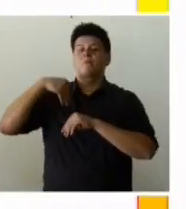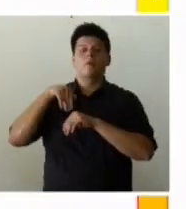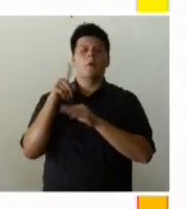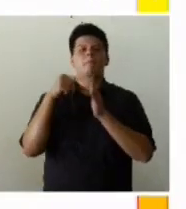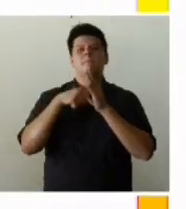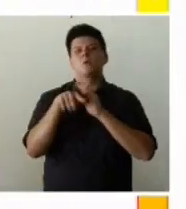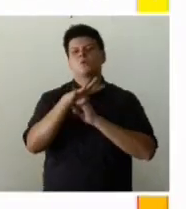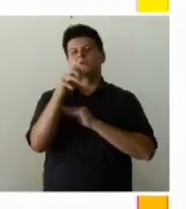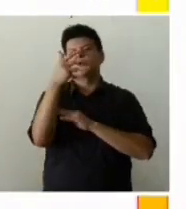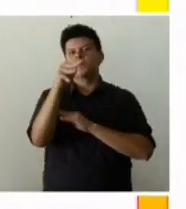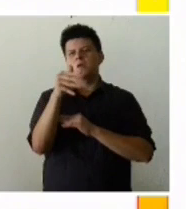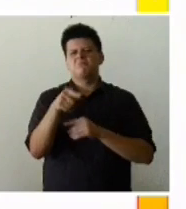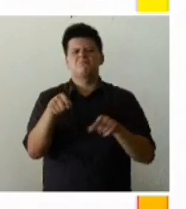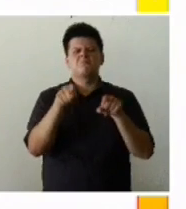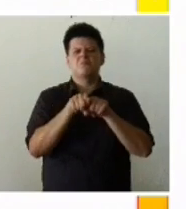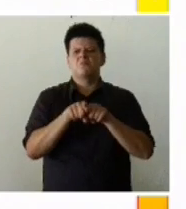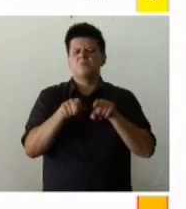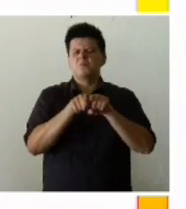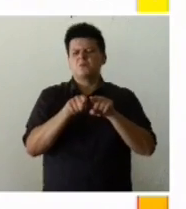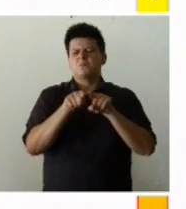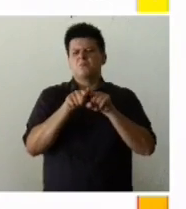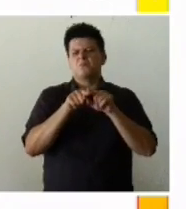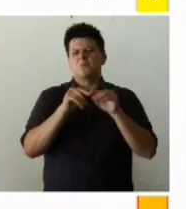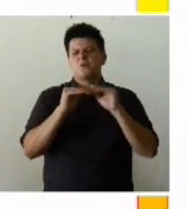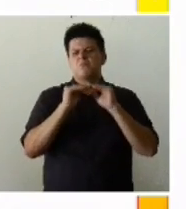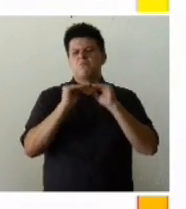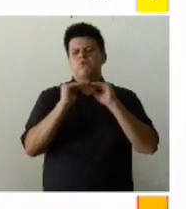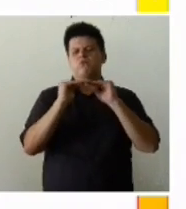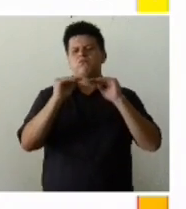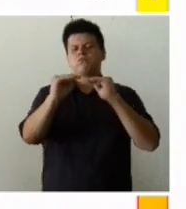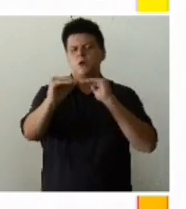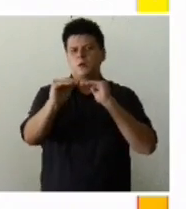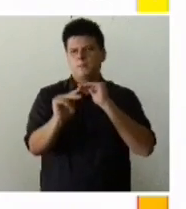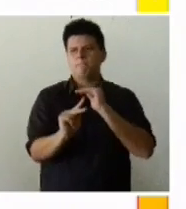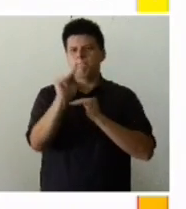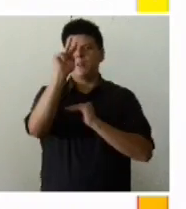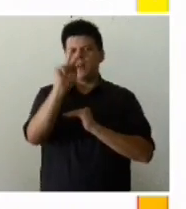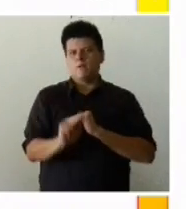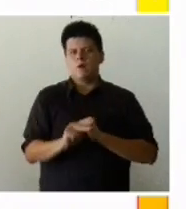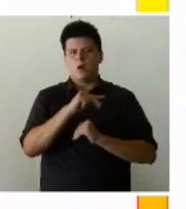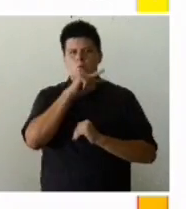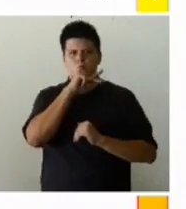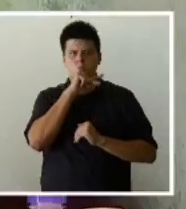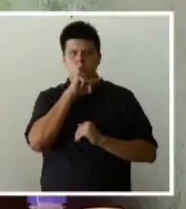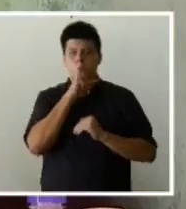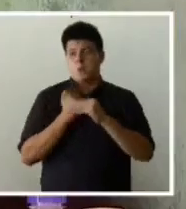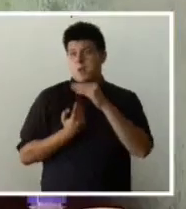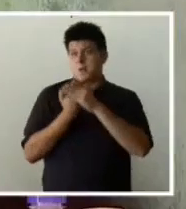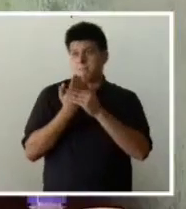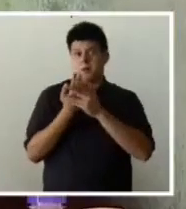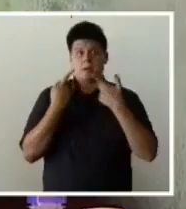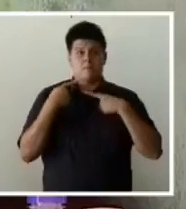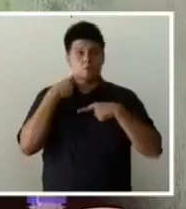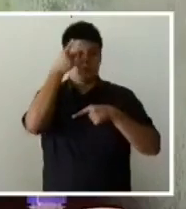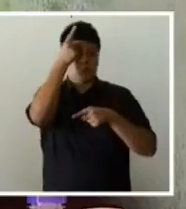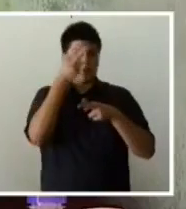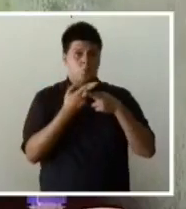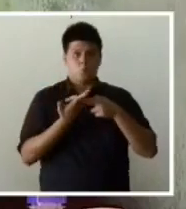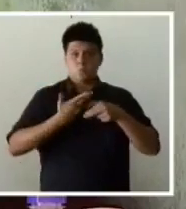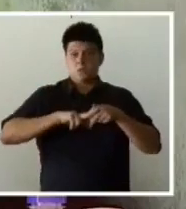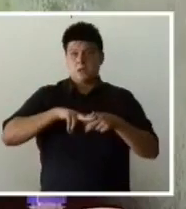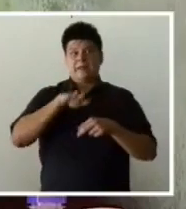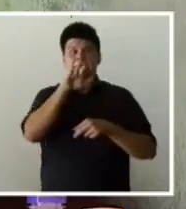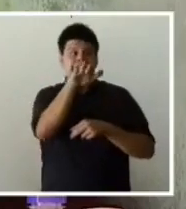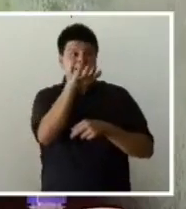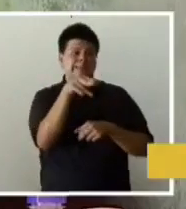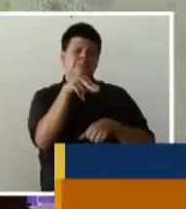Entonces, eso es un dato alentador, sin embargo me preocupa mucho y a todos hoy en la mañana me dijeron los directores de hospitales, doctor,